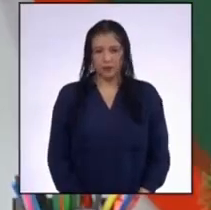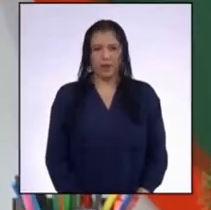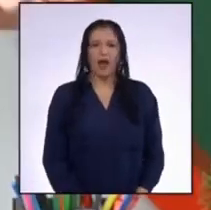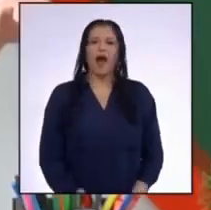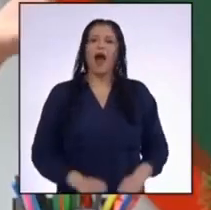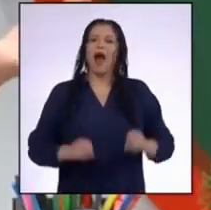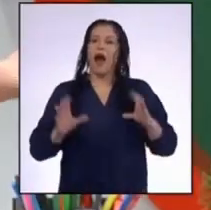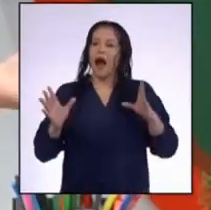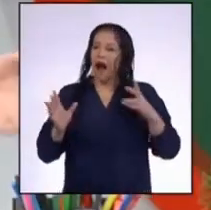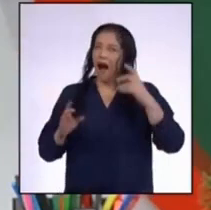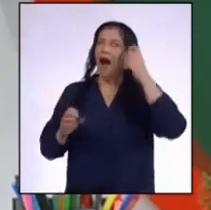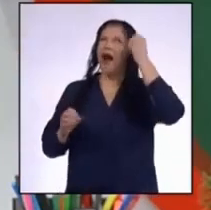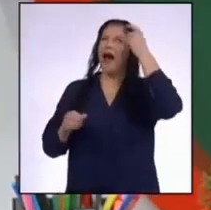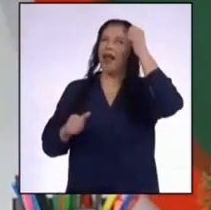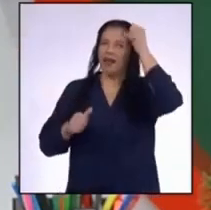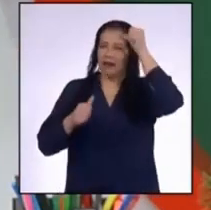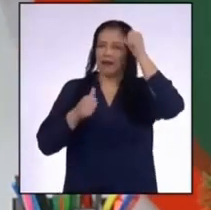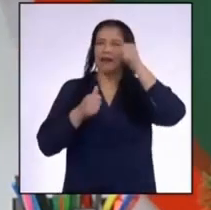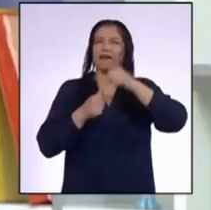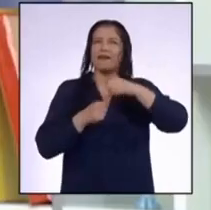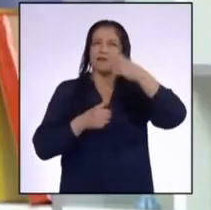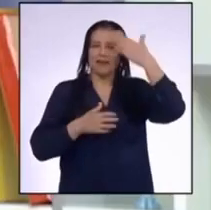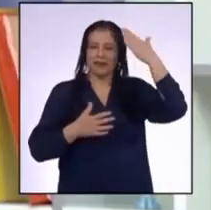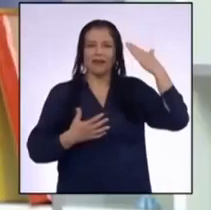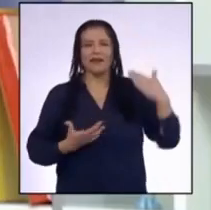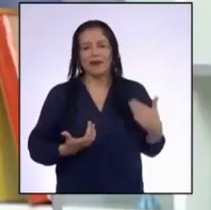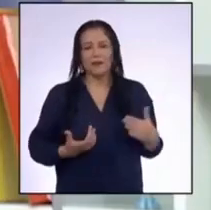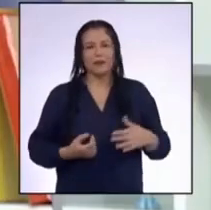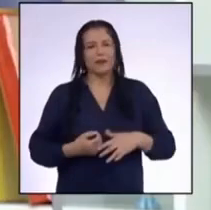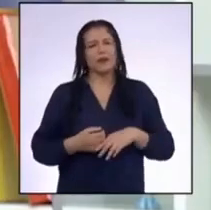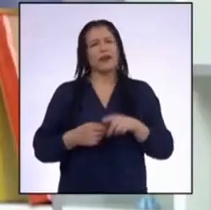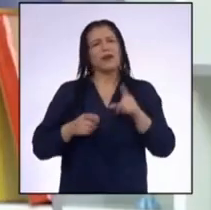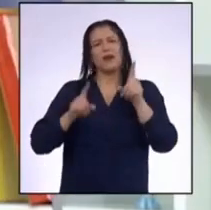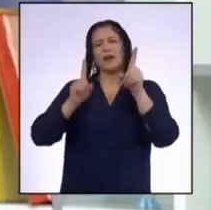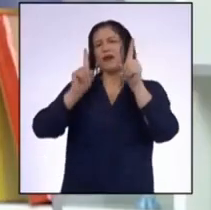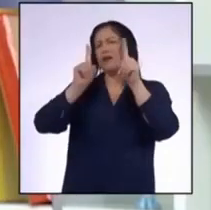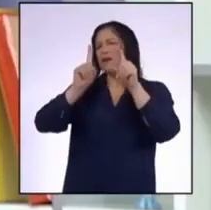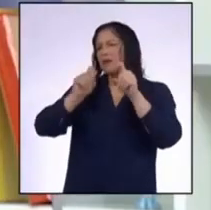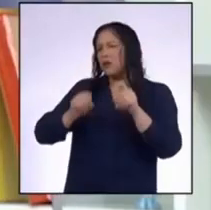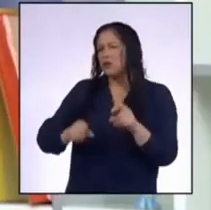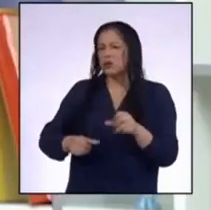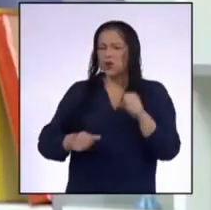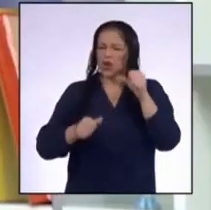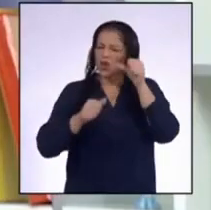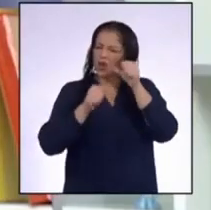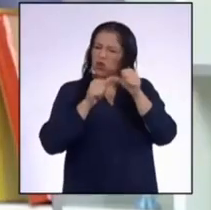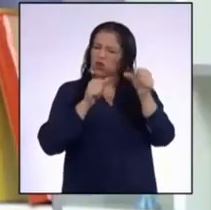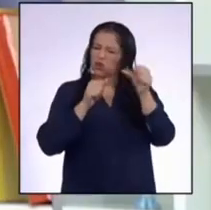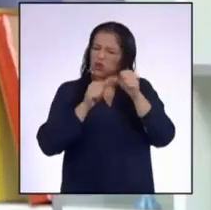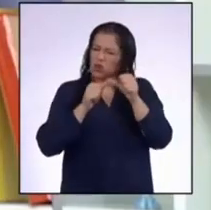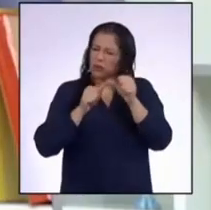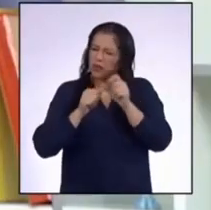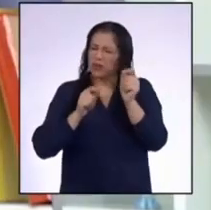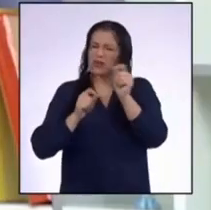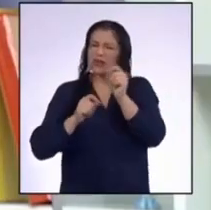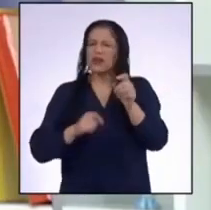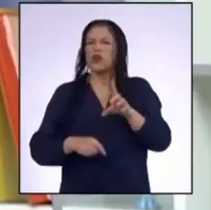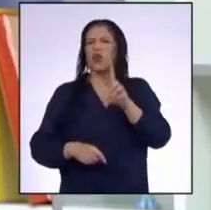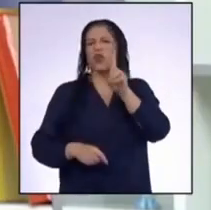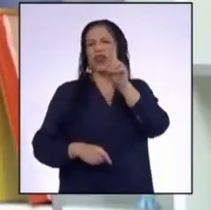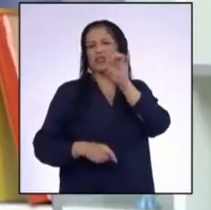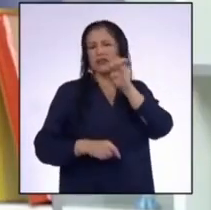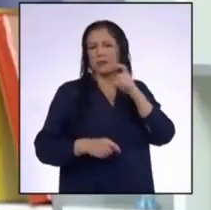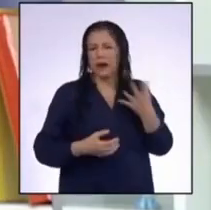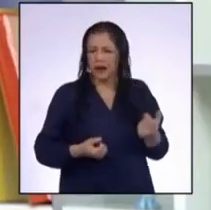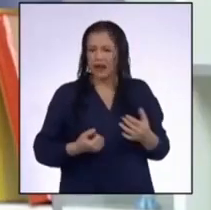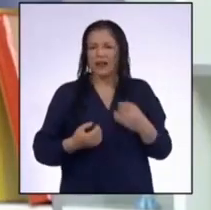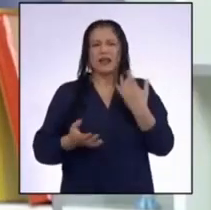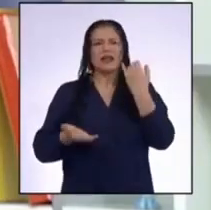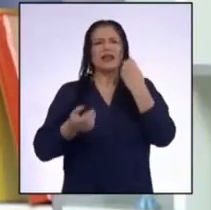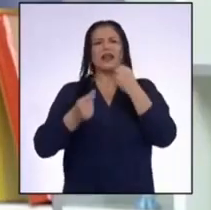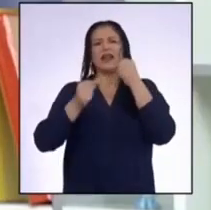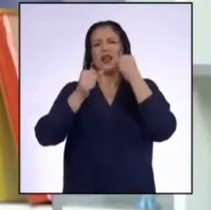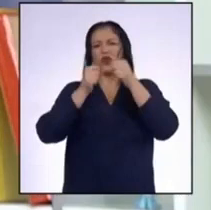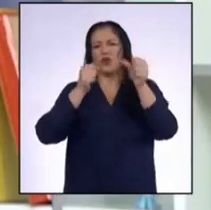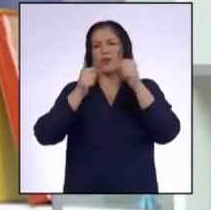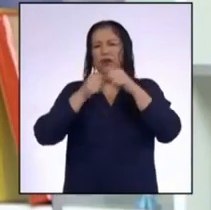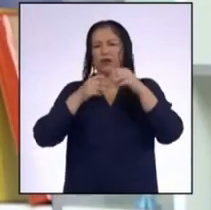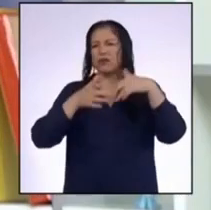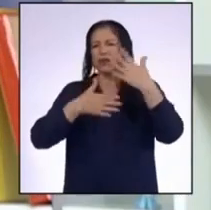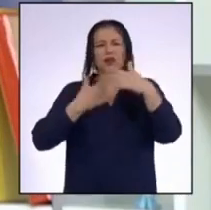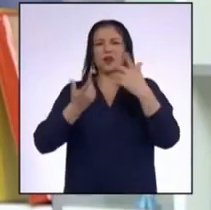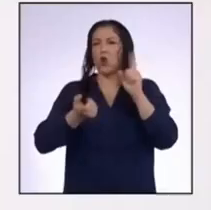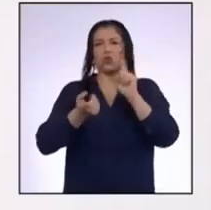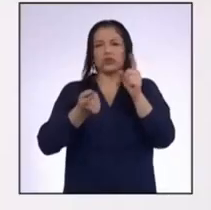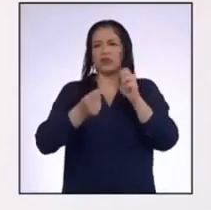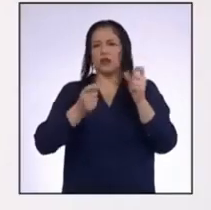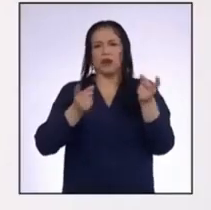Ah, ahora sí, ya me acordé, profesora. Profe, ¿y qué pasa con los números que se escriben con decimales y que tienen infinitas cifras sin un patrón que